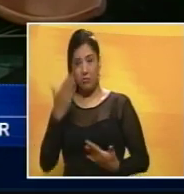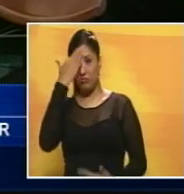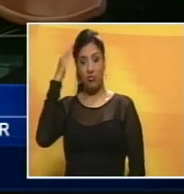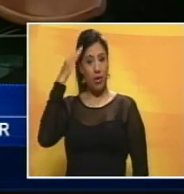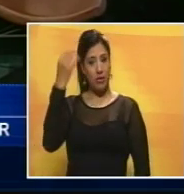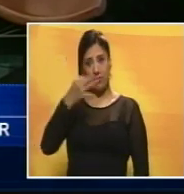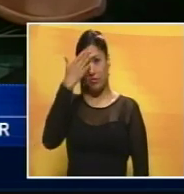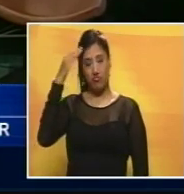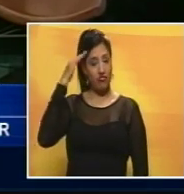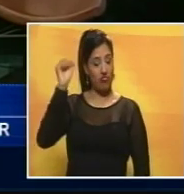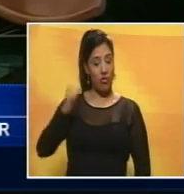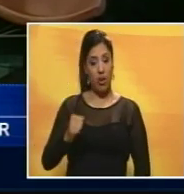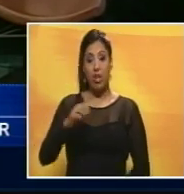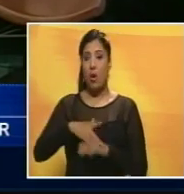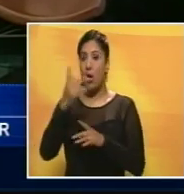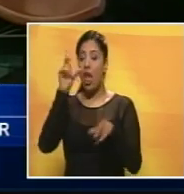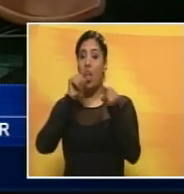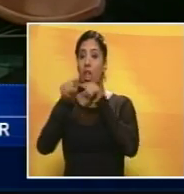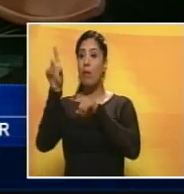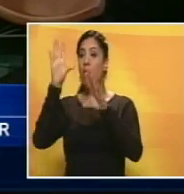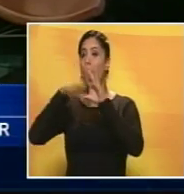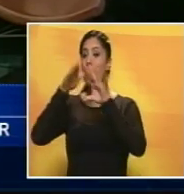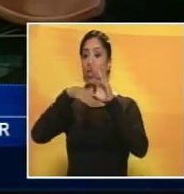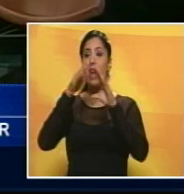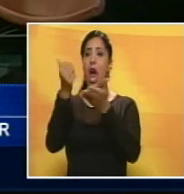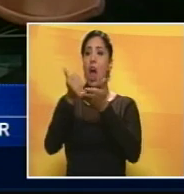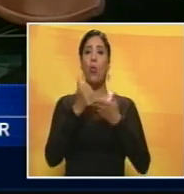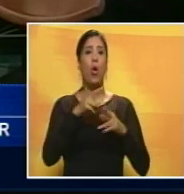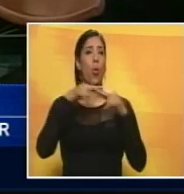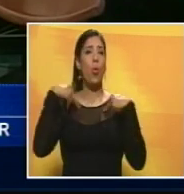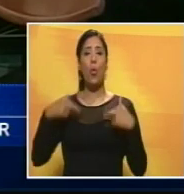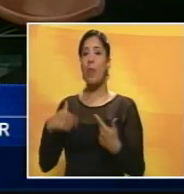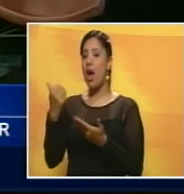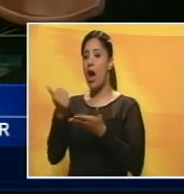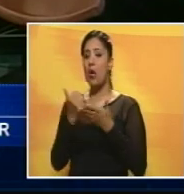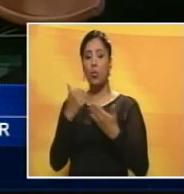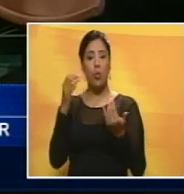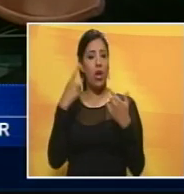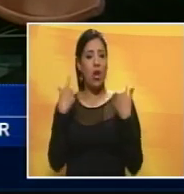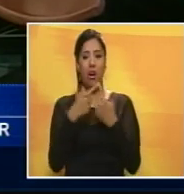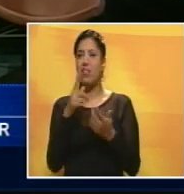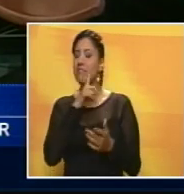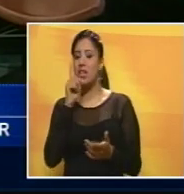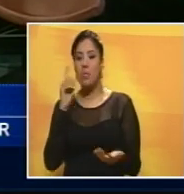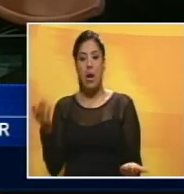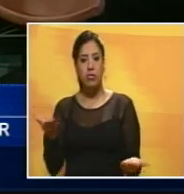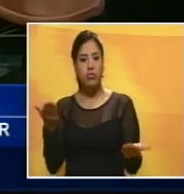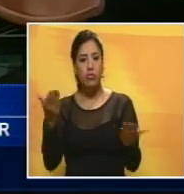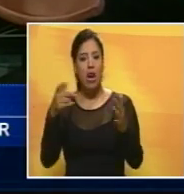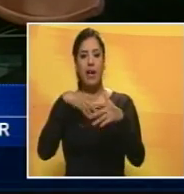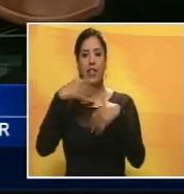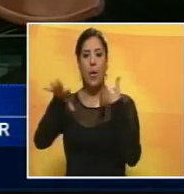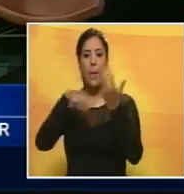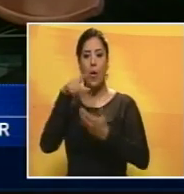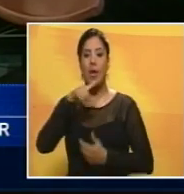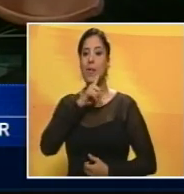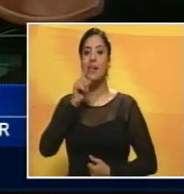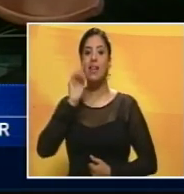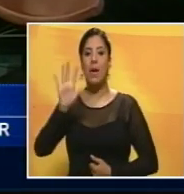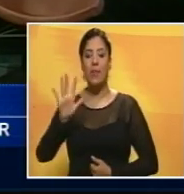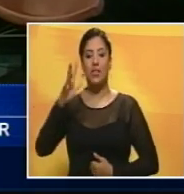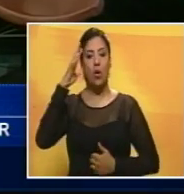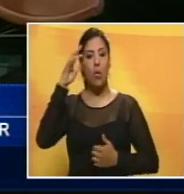Hipócritas, verdaderos hipócritas. Pues se la pasan hablando de ayuda humanitaria y de canal humanitario, y lo que están es promoviendo, tratando de hacer una especie